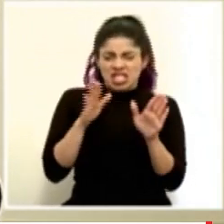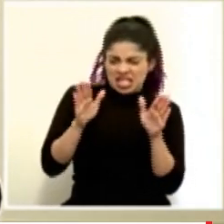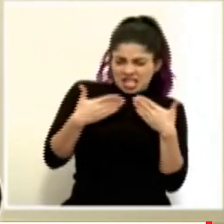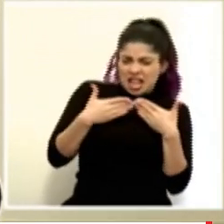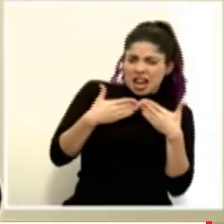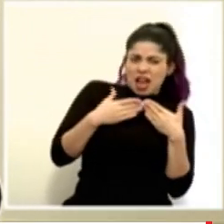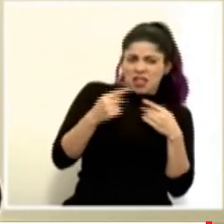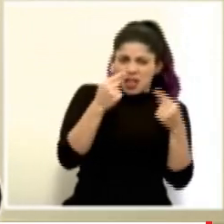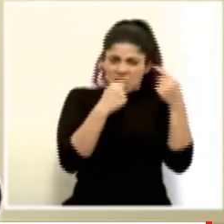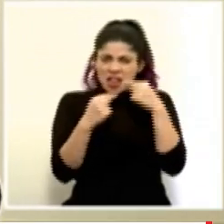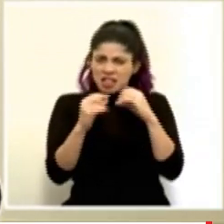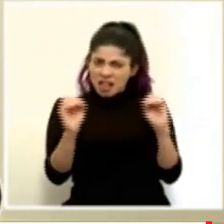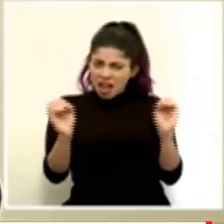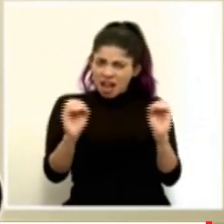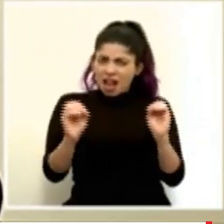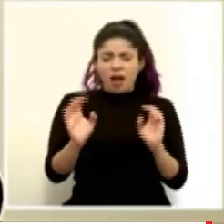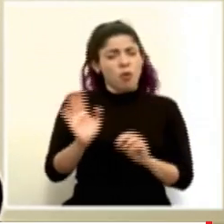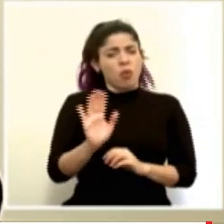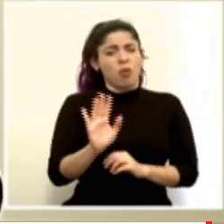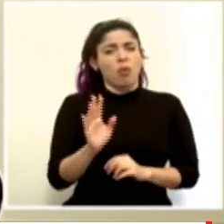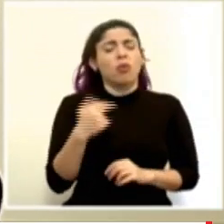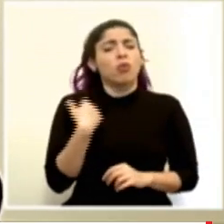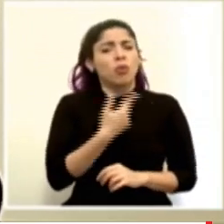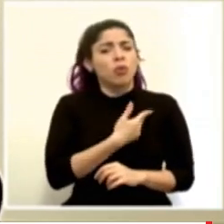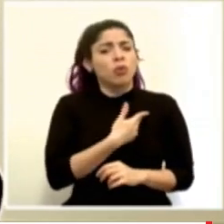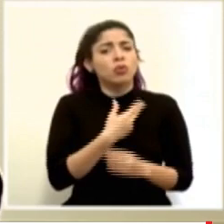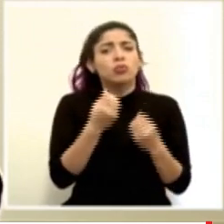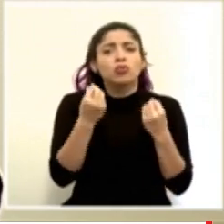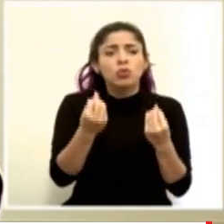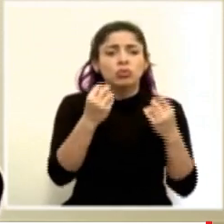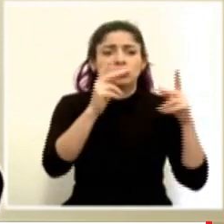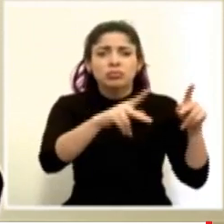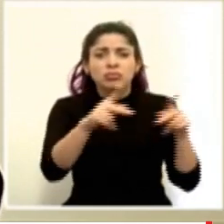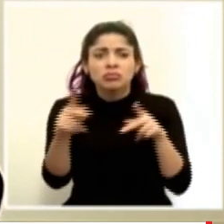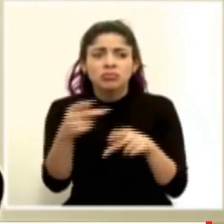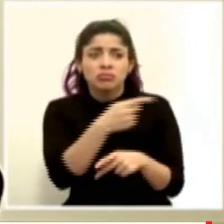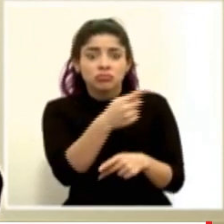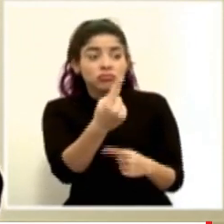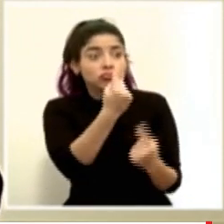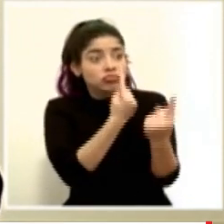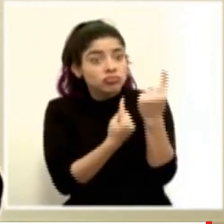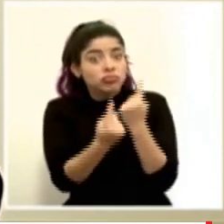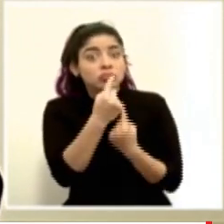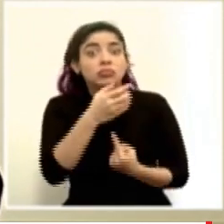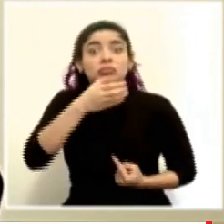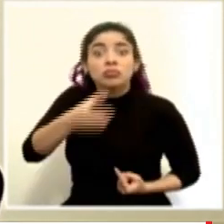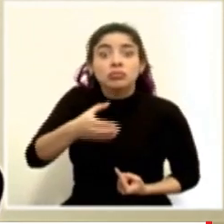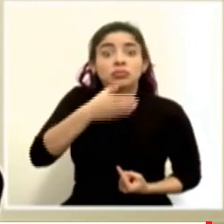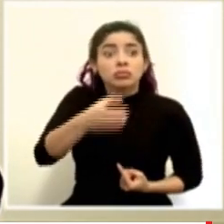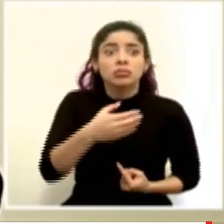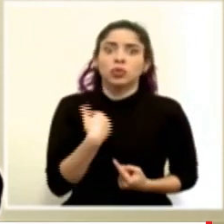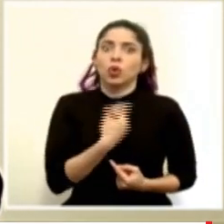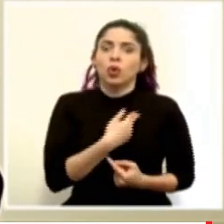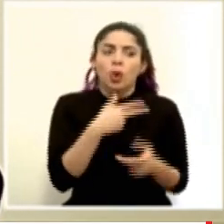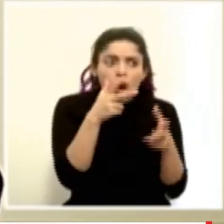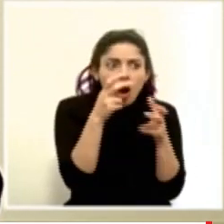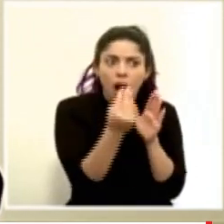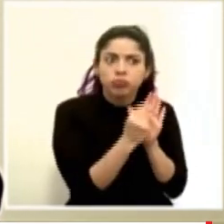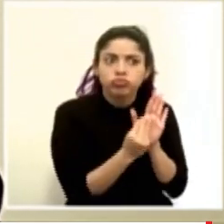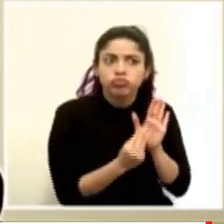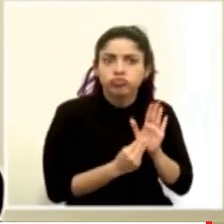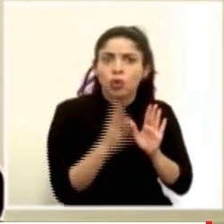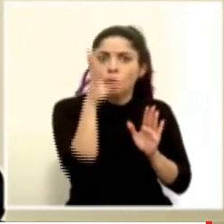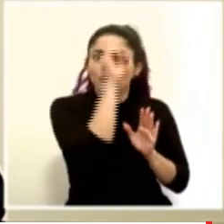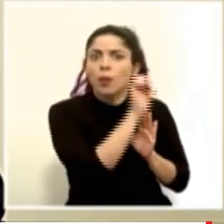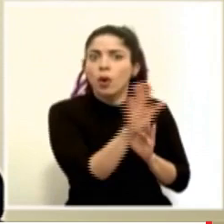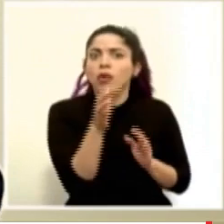que las personas no puedan eventualmente aportar, y muchas de las personas que justamente se acercan y dan recomendaciones, créanme que las tomamos en